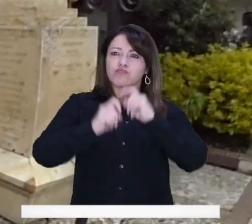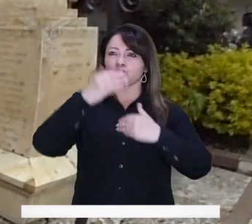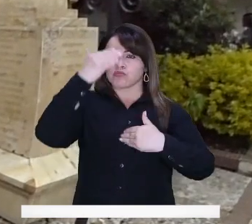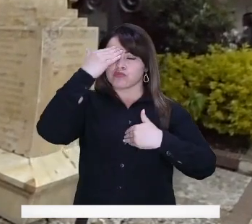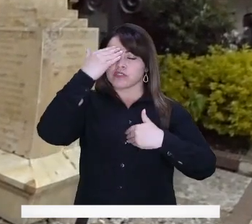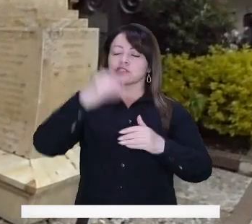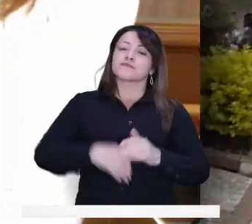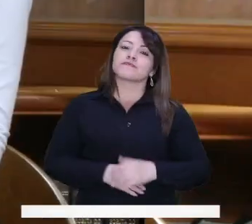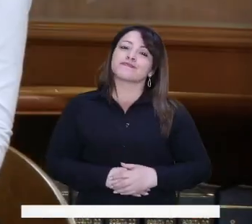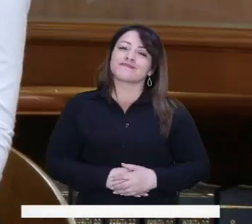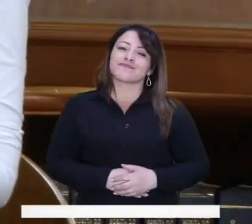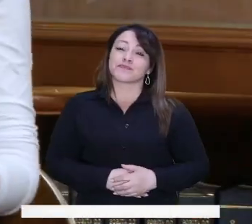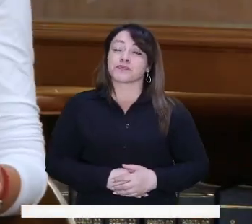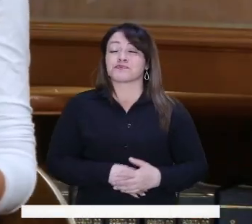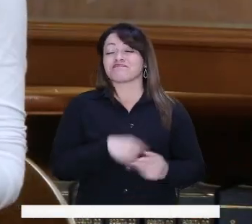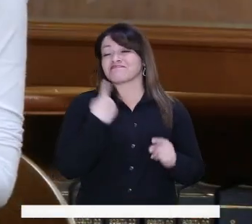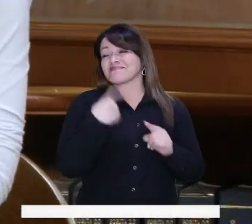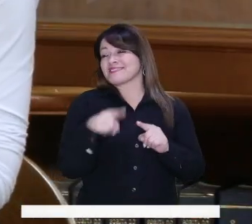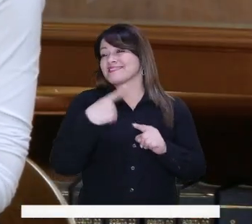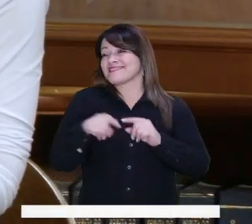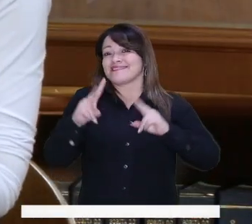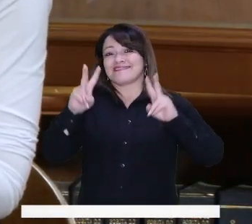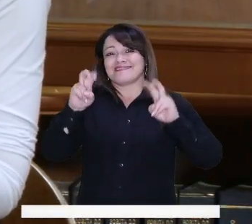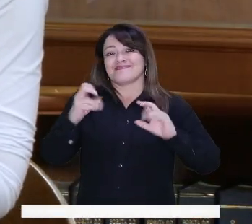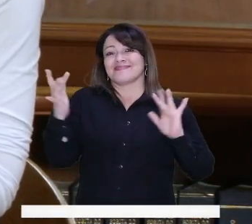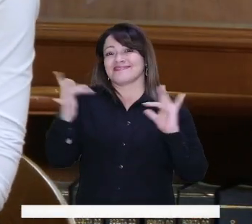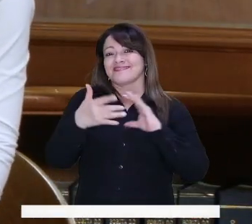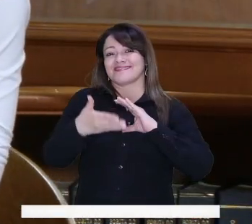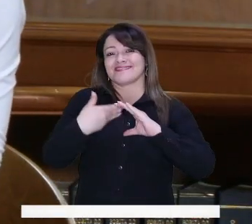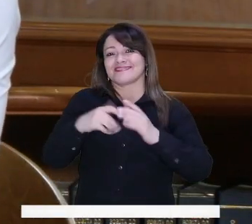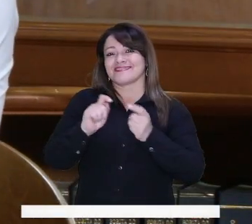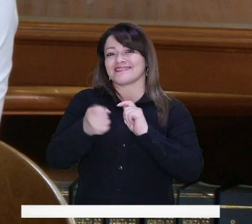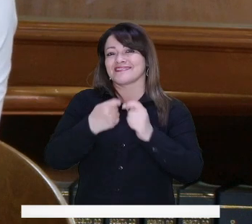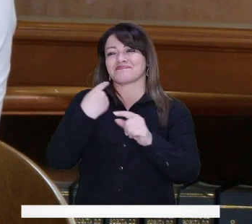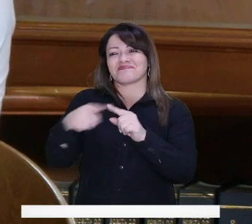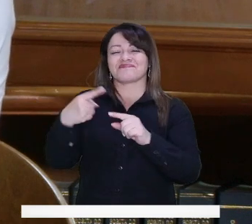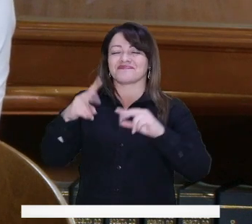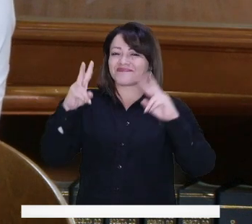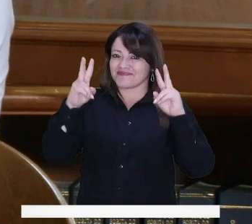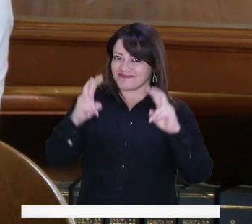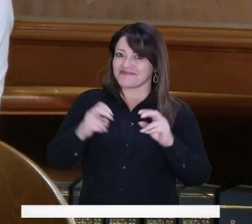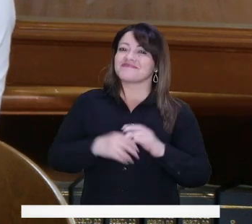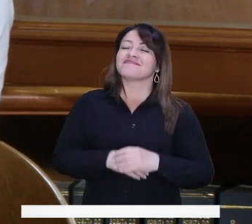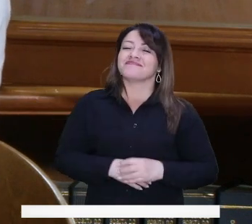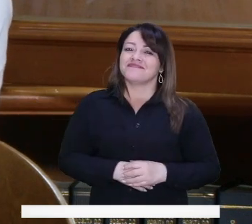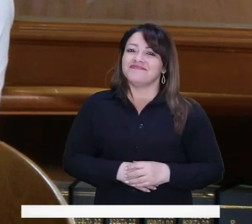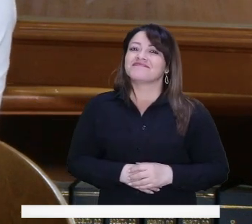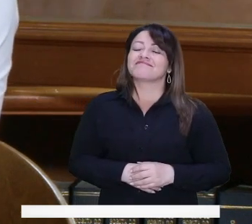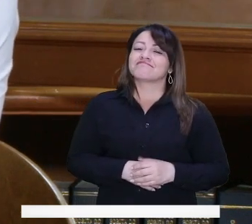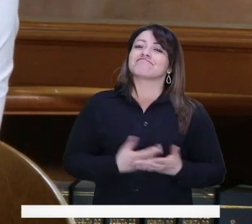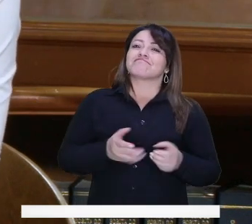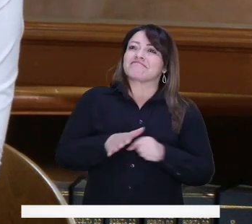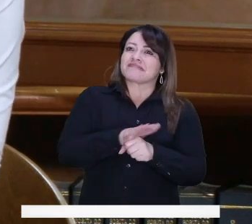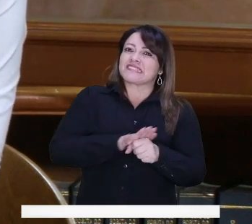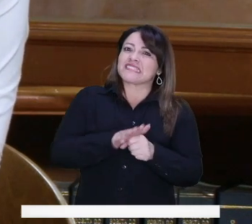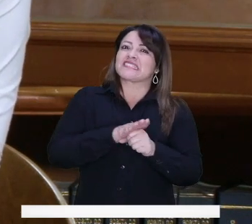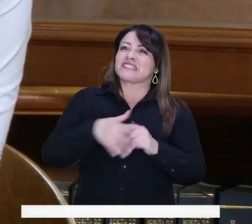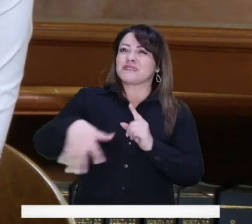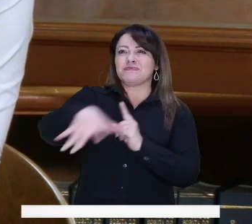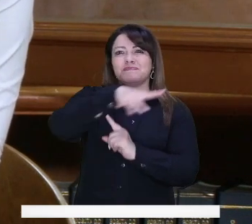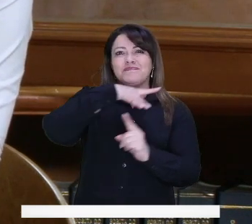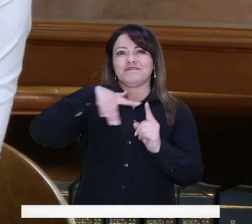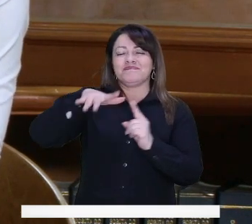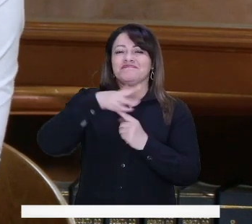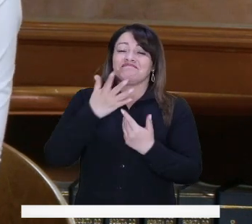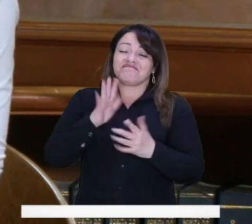ello. Muchas aristas, muchos temas hemos tenido hoy en nuestro programa con los cambios climáticos, con la crisis